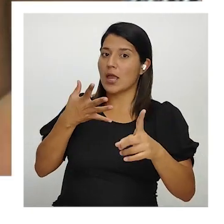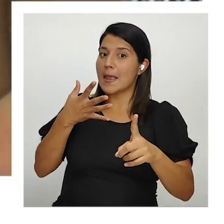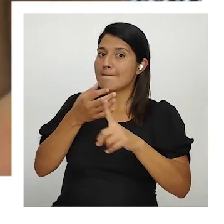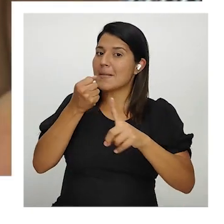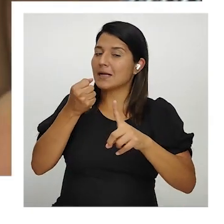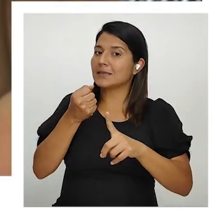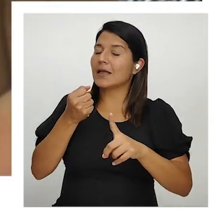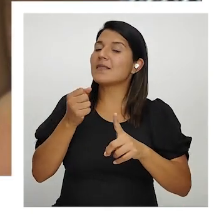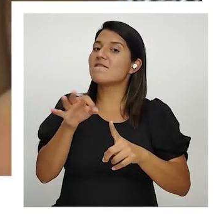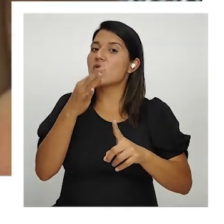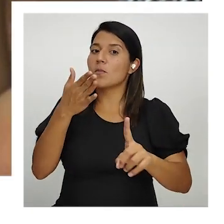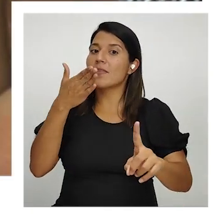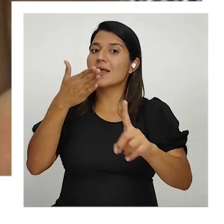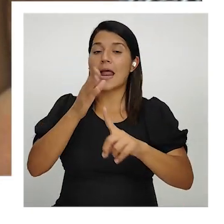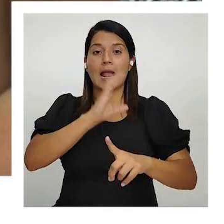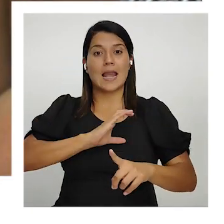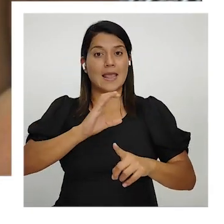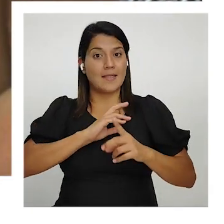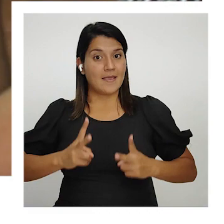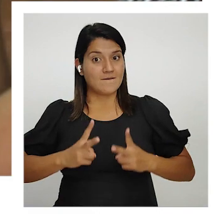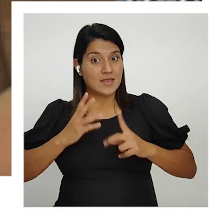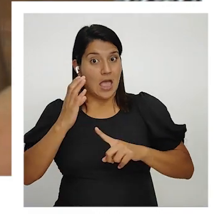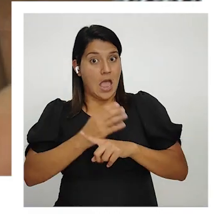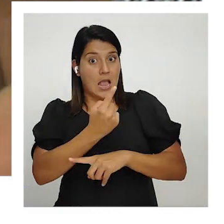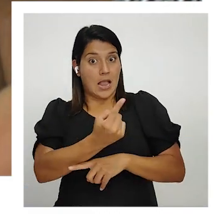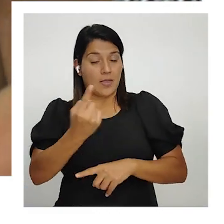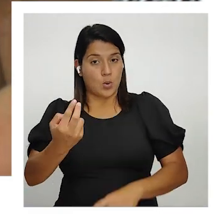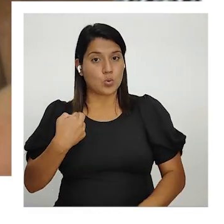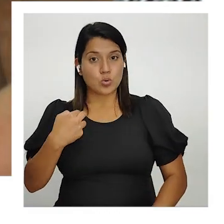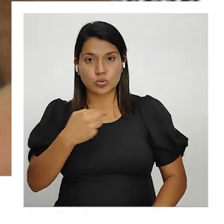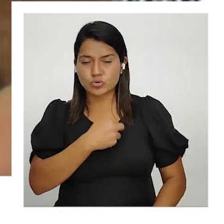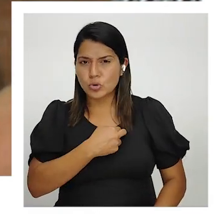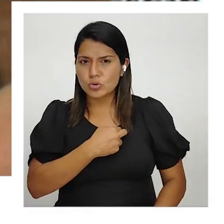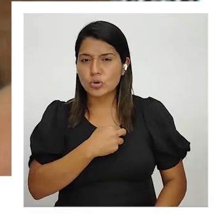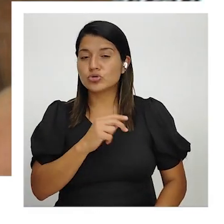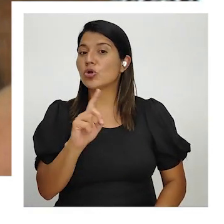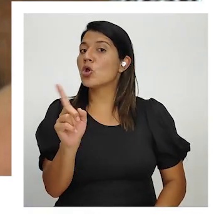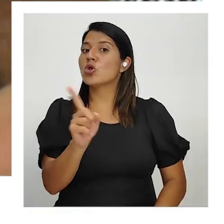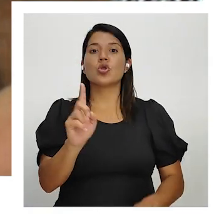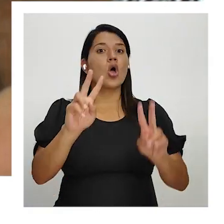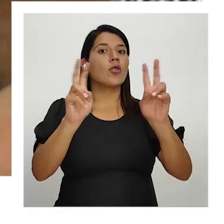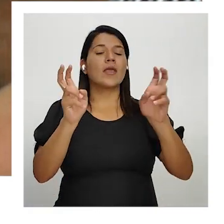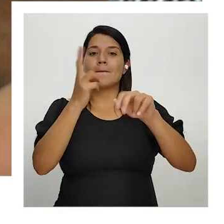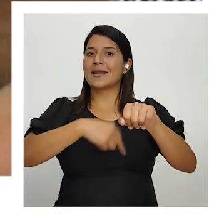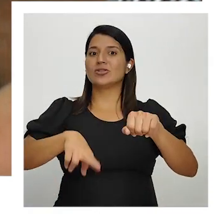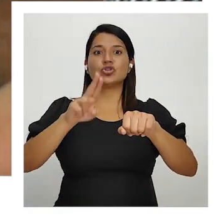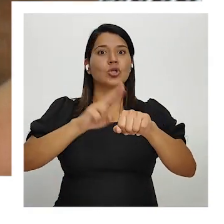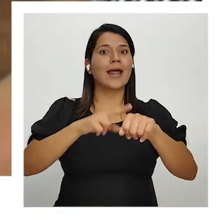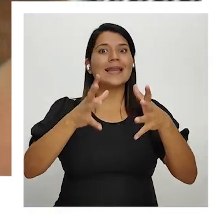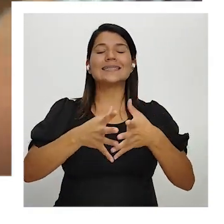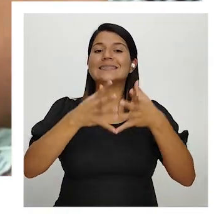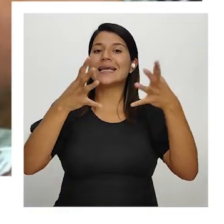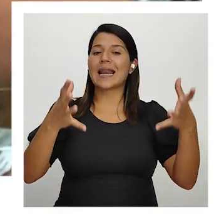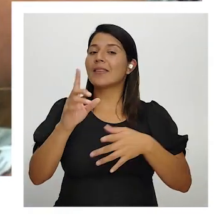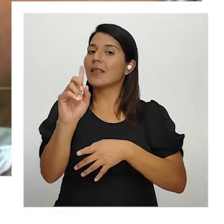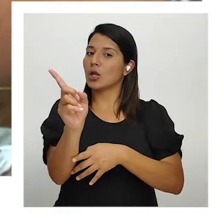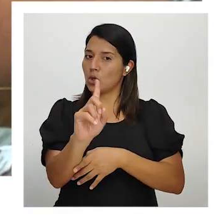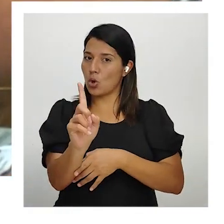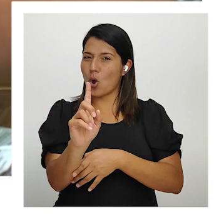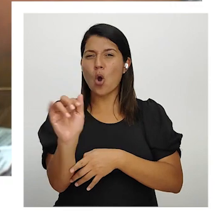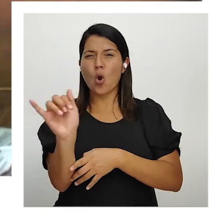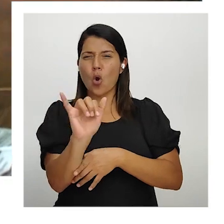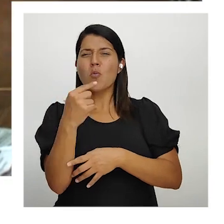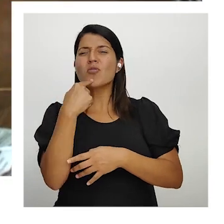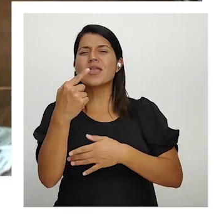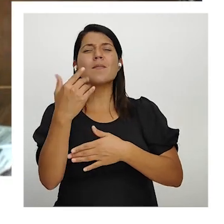calidad de vida de cada uno de nosotros. No son los grandes temas nacionales, sino que es, decíamos hace algunos años en el